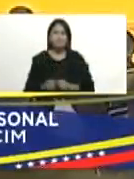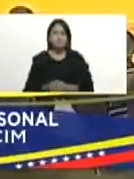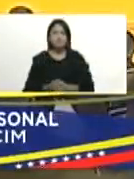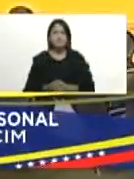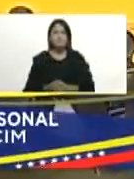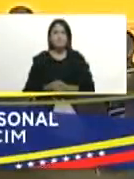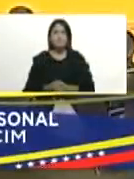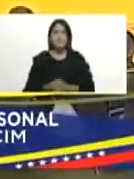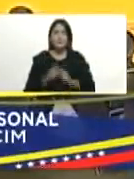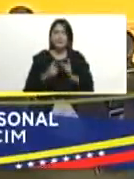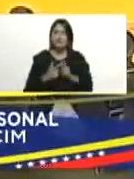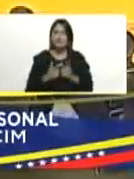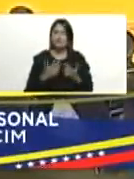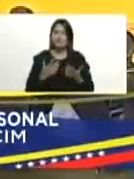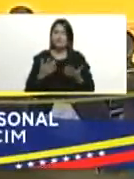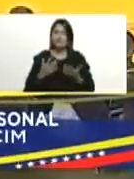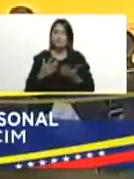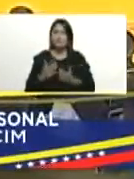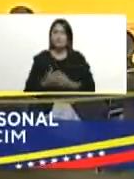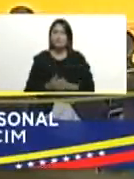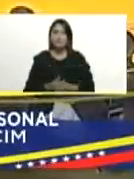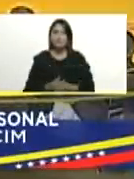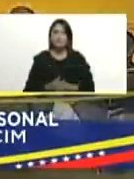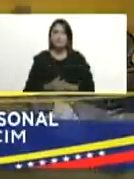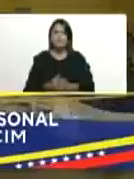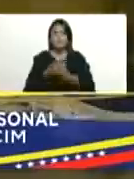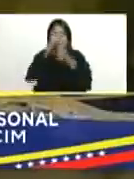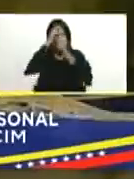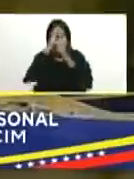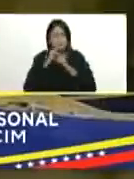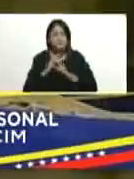es motivo de admiración